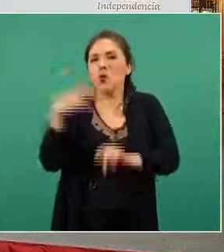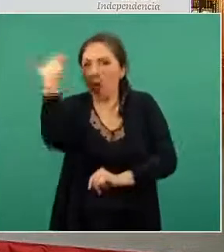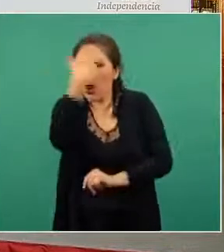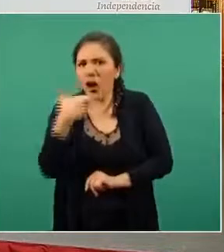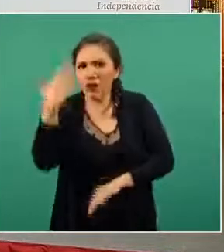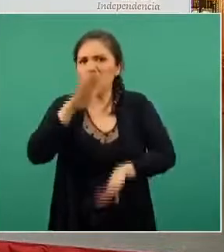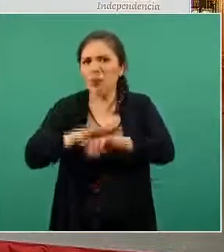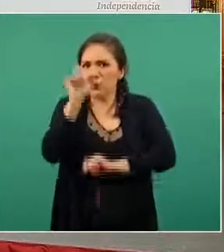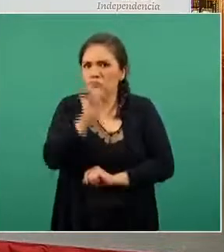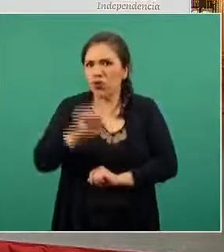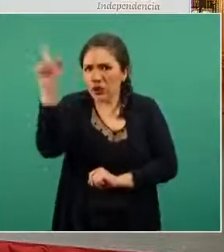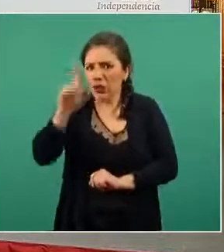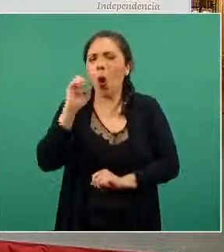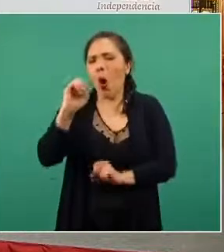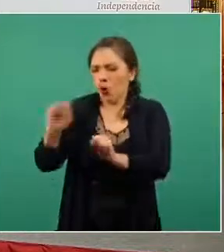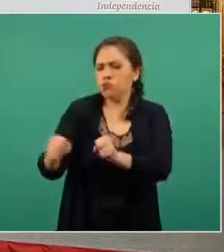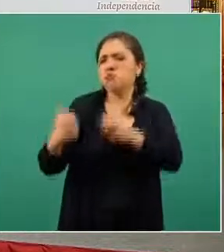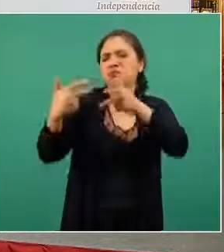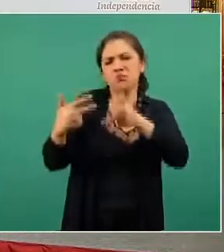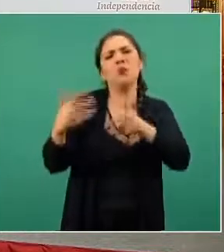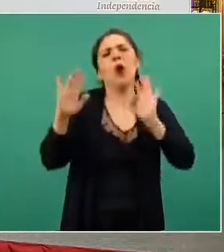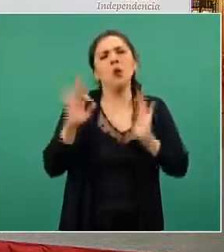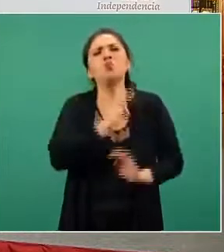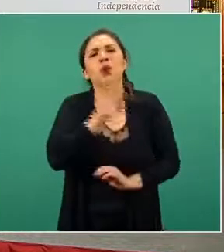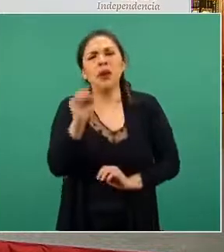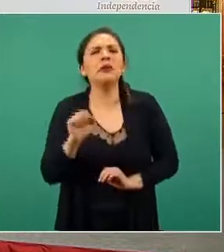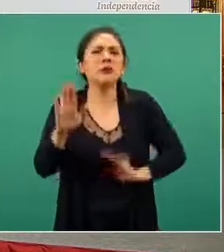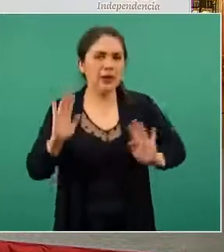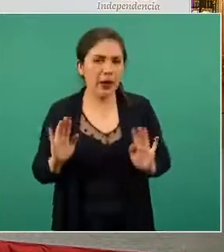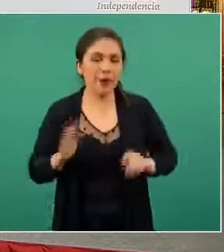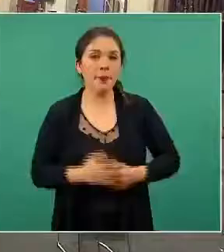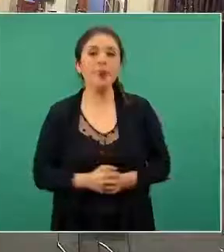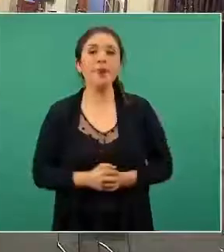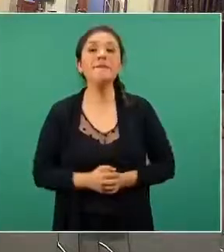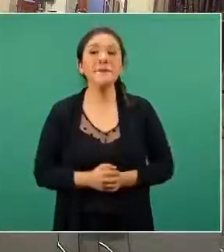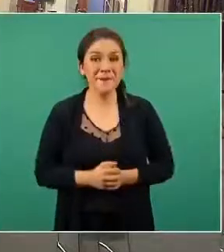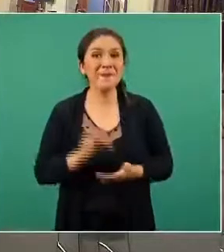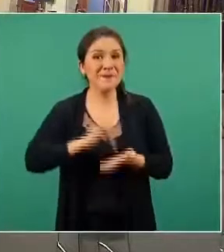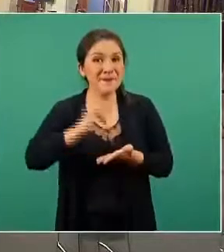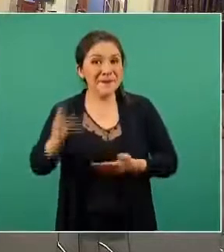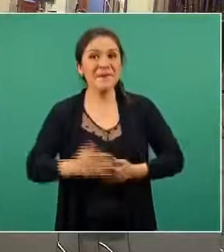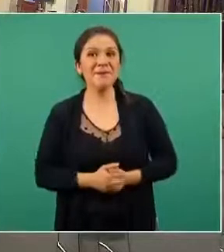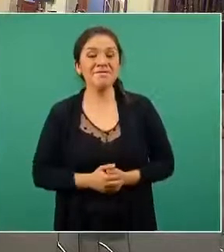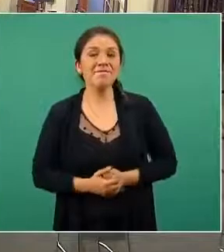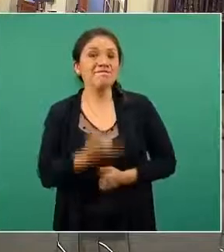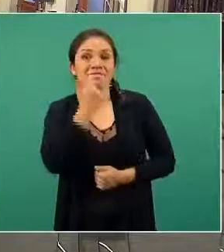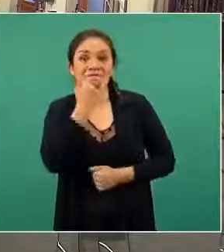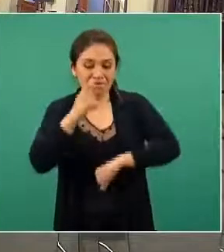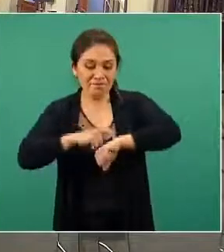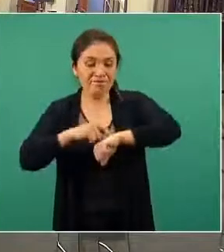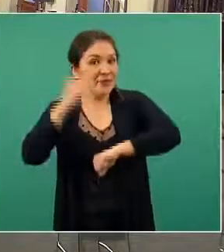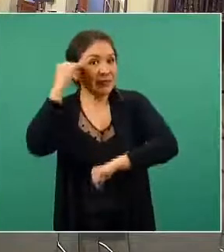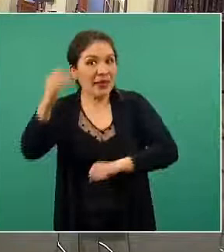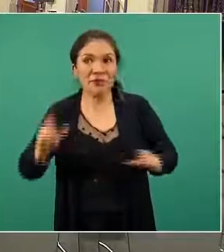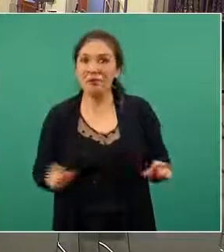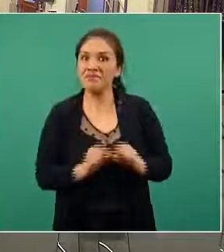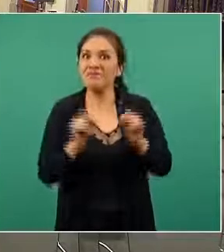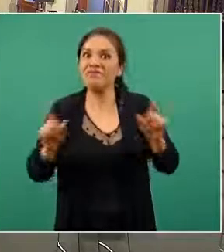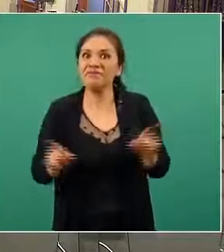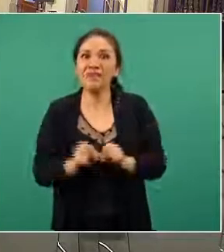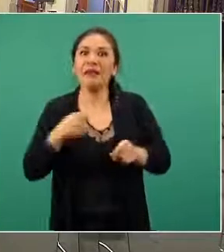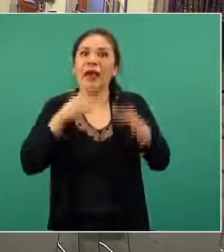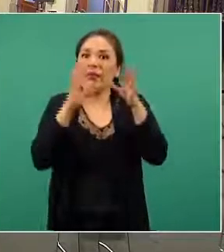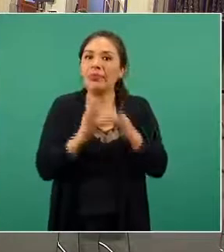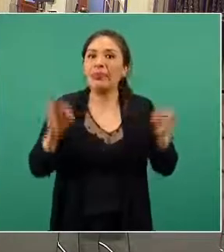revisión profesional de su enfermedad. Muchas gracias. Pues se nos va el tiempo muy rápido